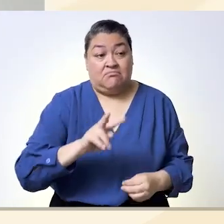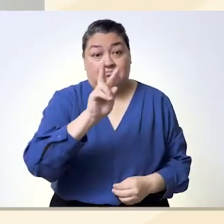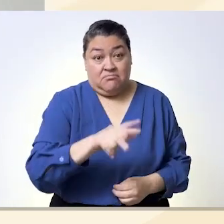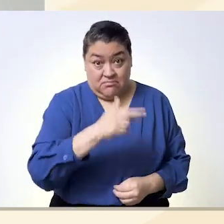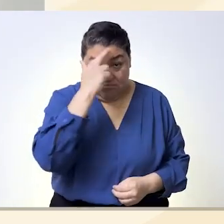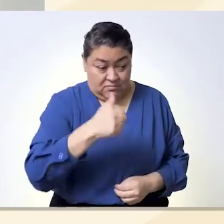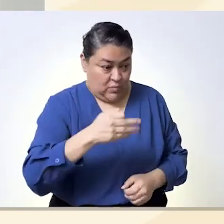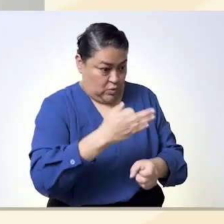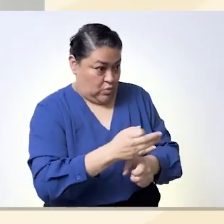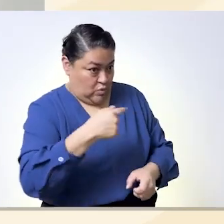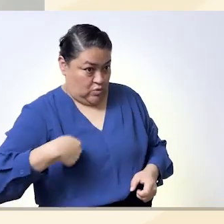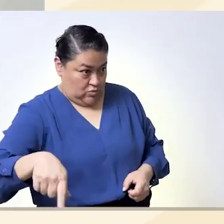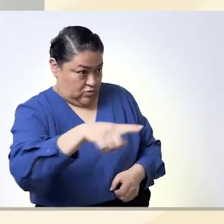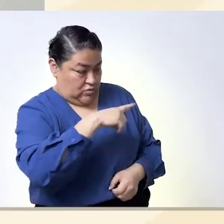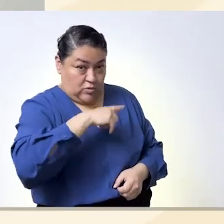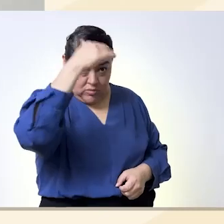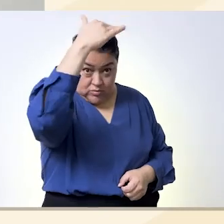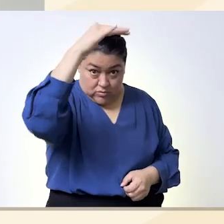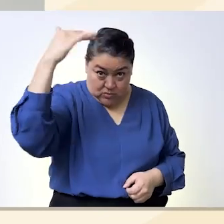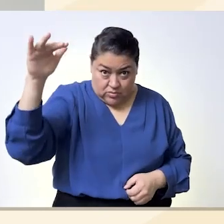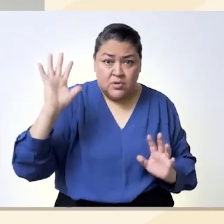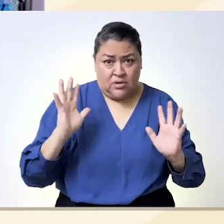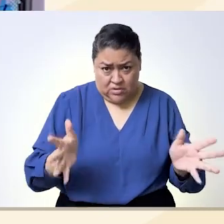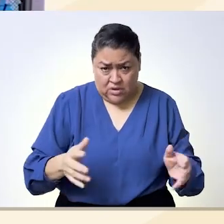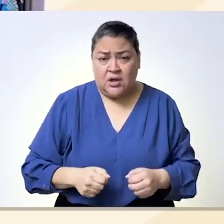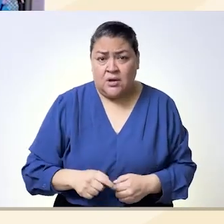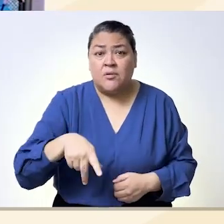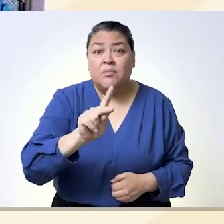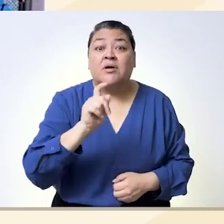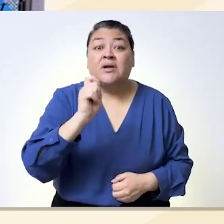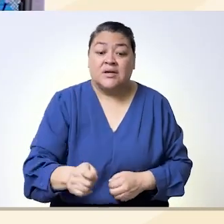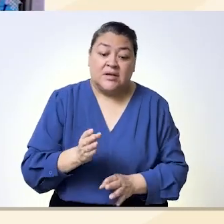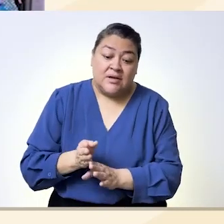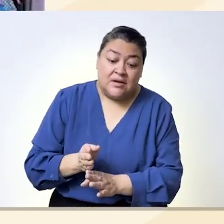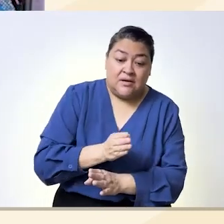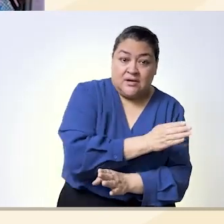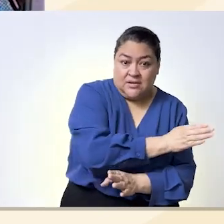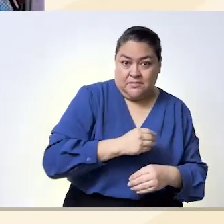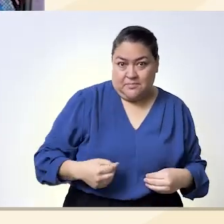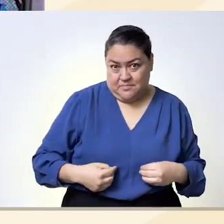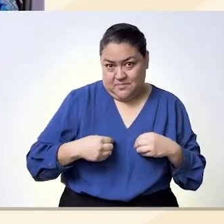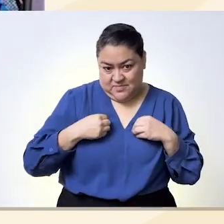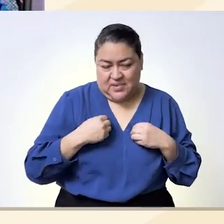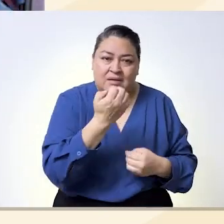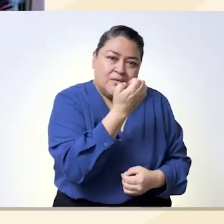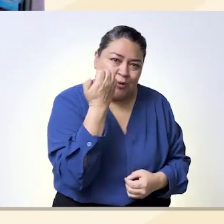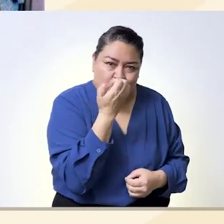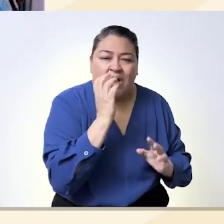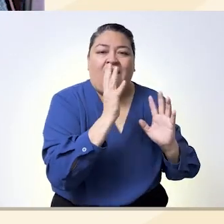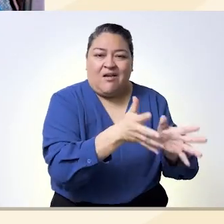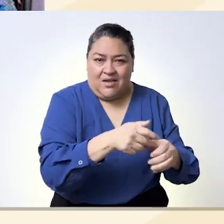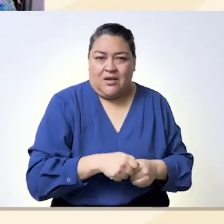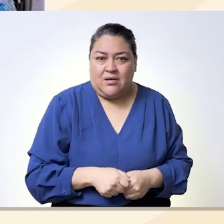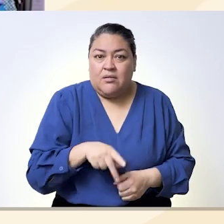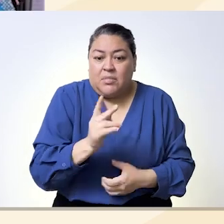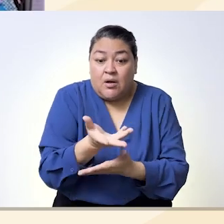¿no? Finalmente las personas que estamos aquí somos todas adultas, estamos en un proceso donde pasamos por un ciclo de vida, donde ya estuvimos